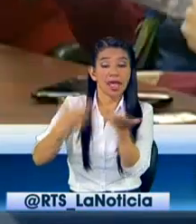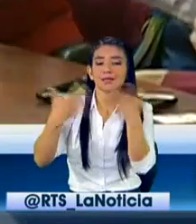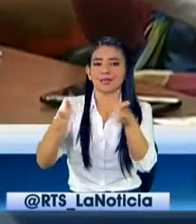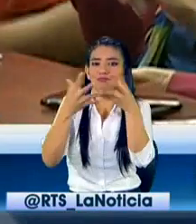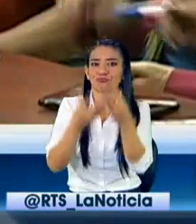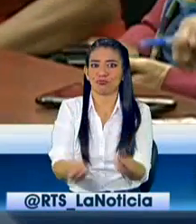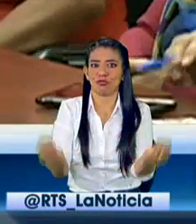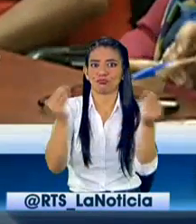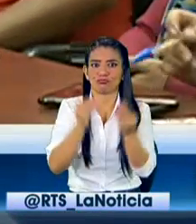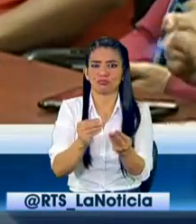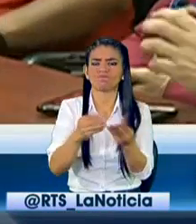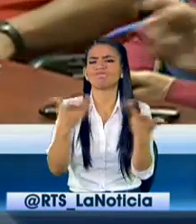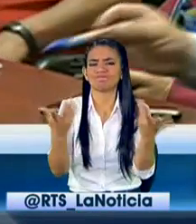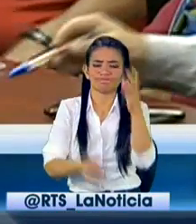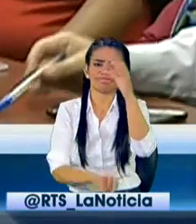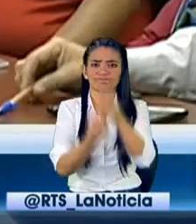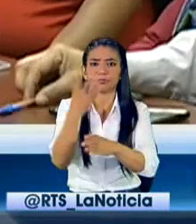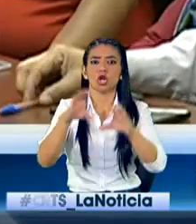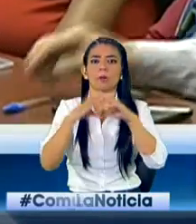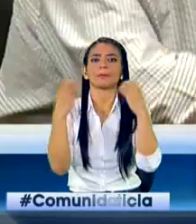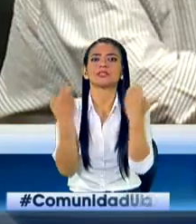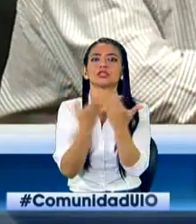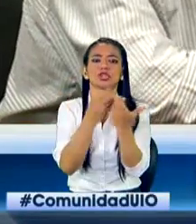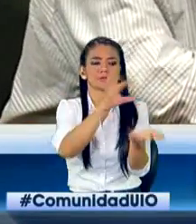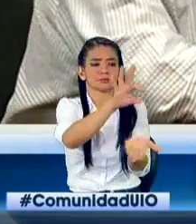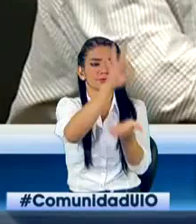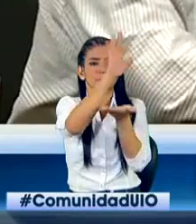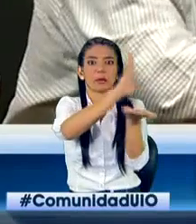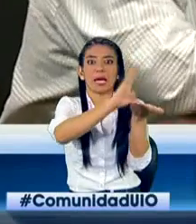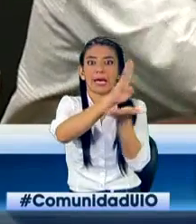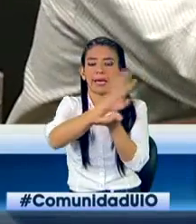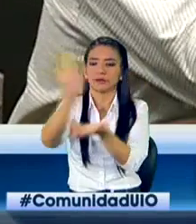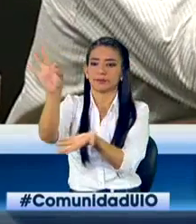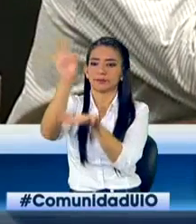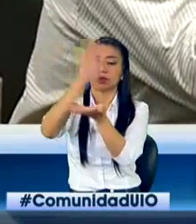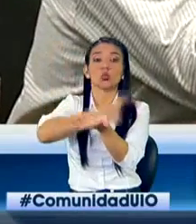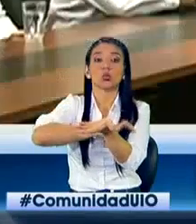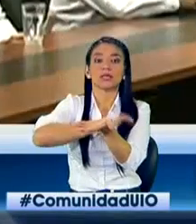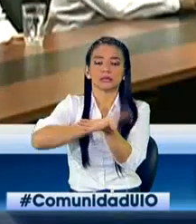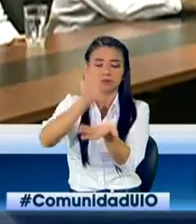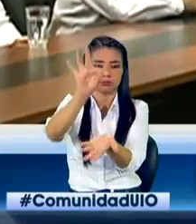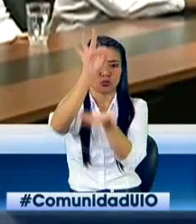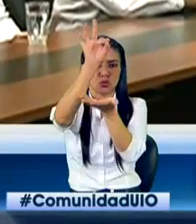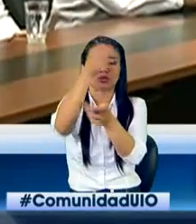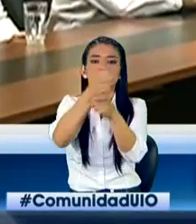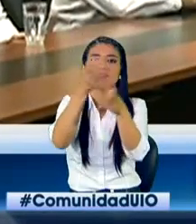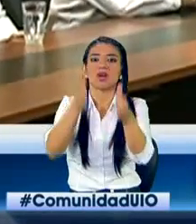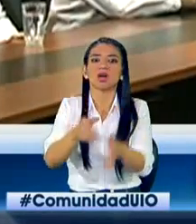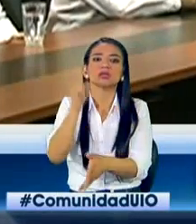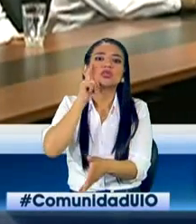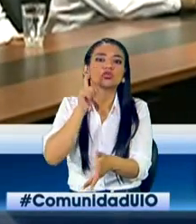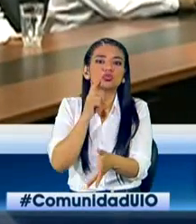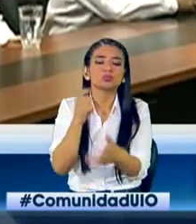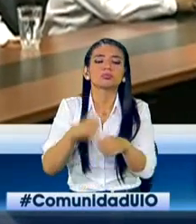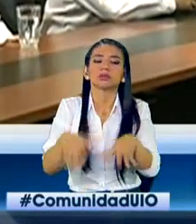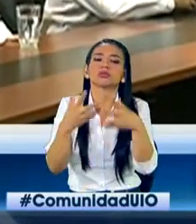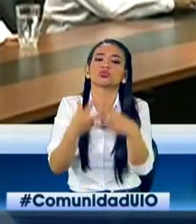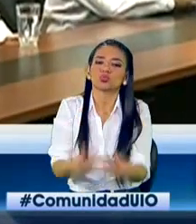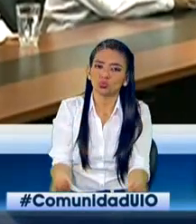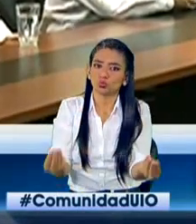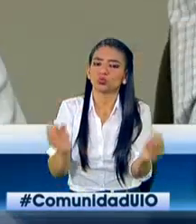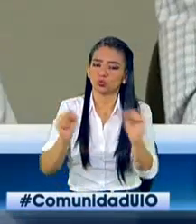del trabajo sexual para que el mismo pueda desarrollarse de forma segura y en el cumplimiento de las